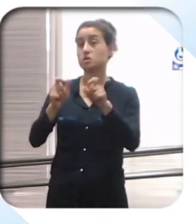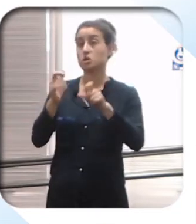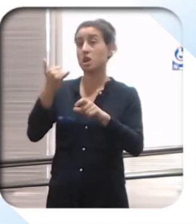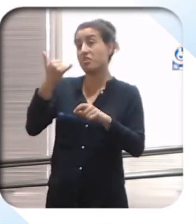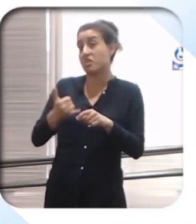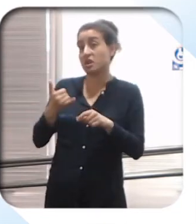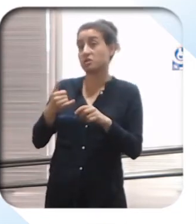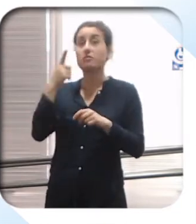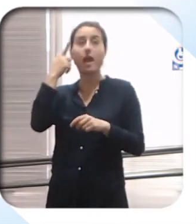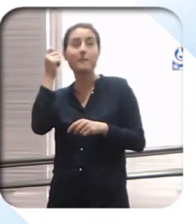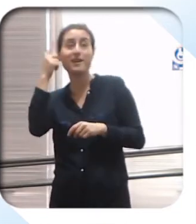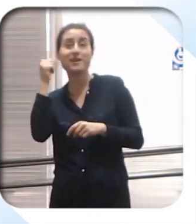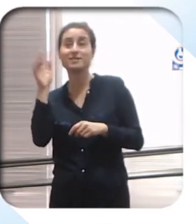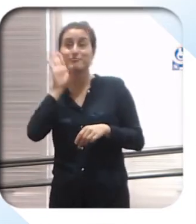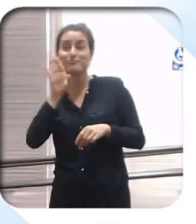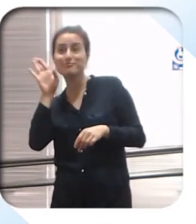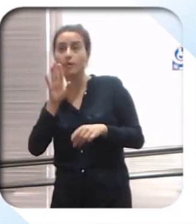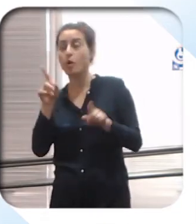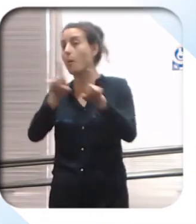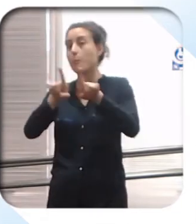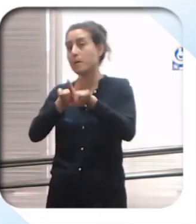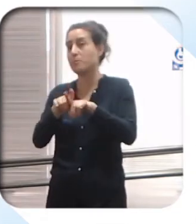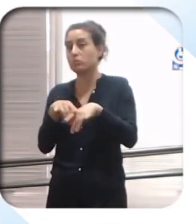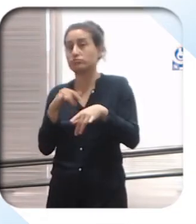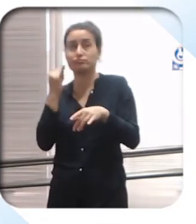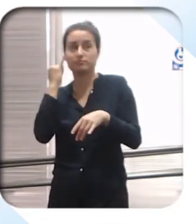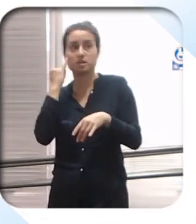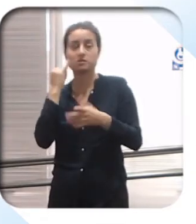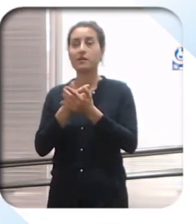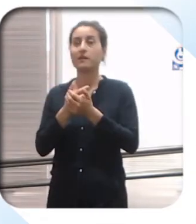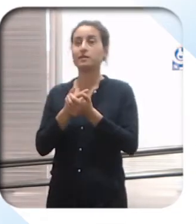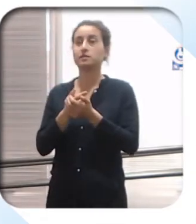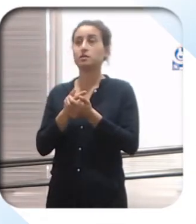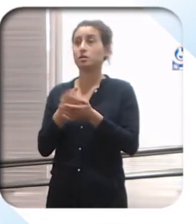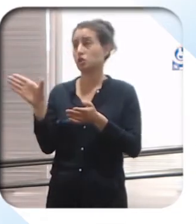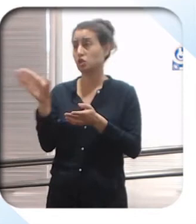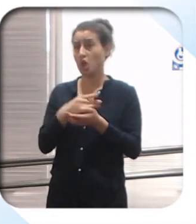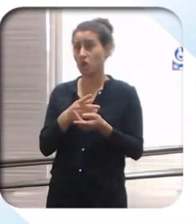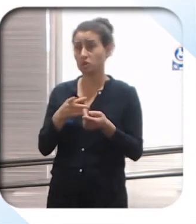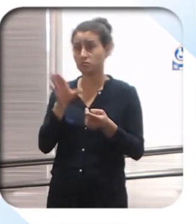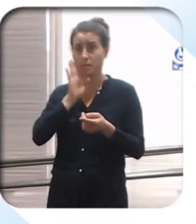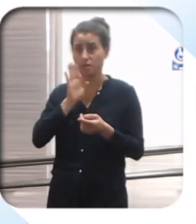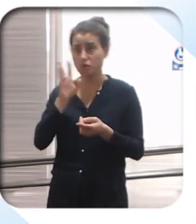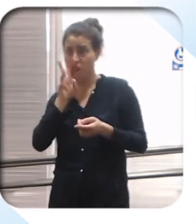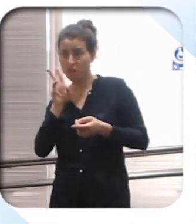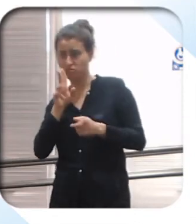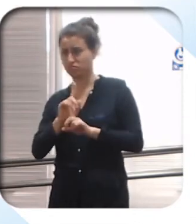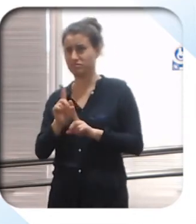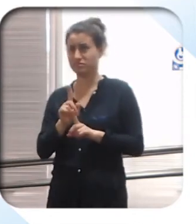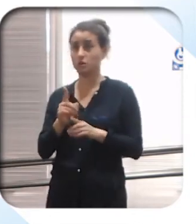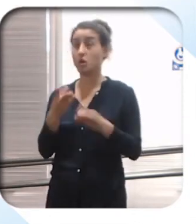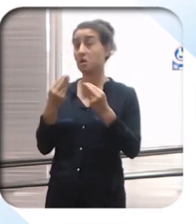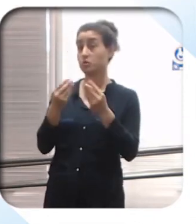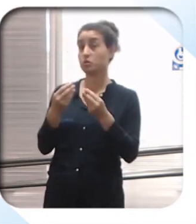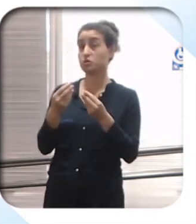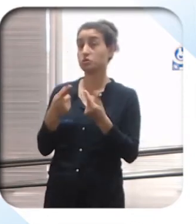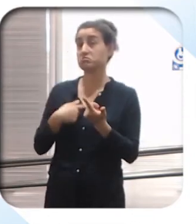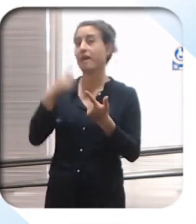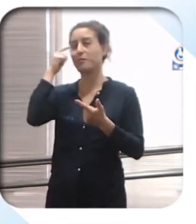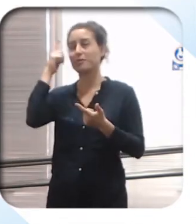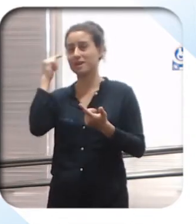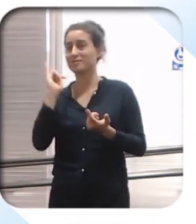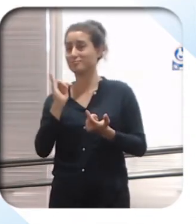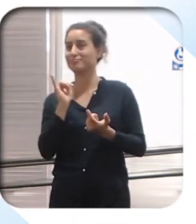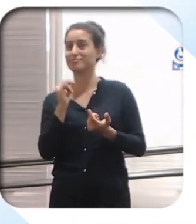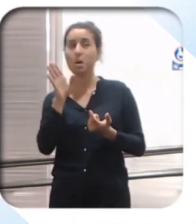experiencias homosexuales y no todos los que estamos acá, hoy por hoy somos homosexuales. Y muchos de los que estamos acá tuvimos algún tipo